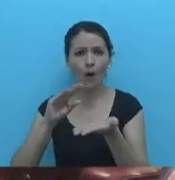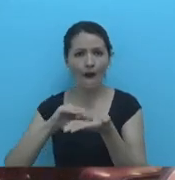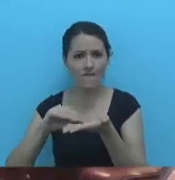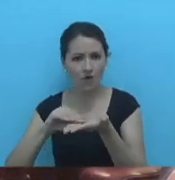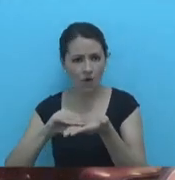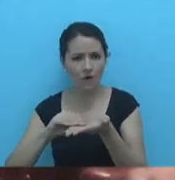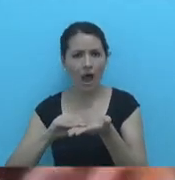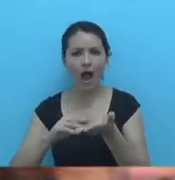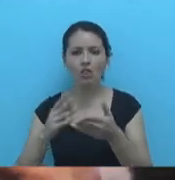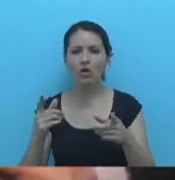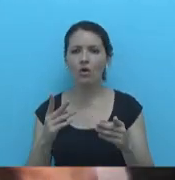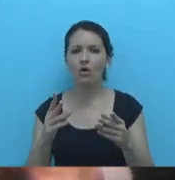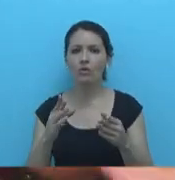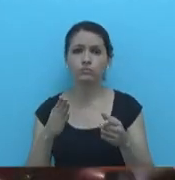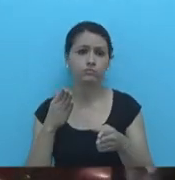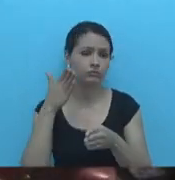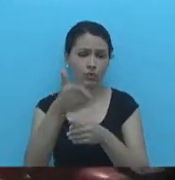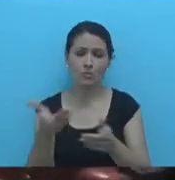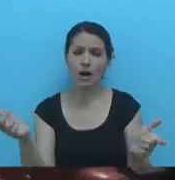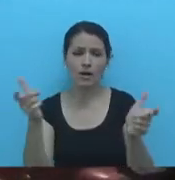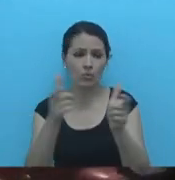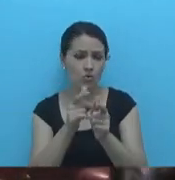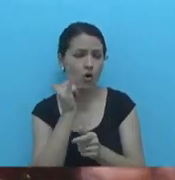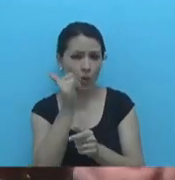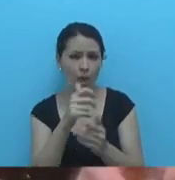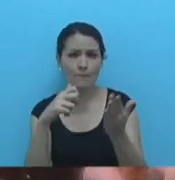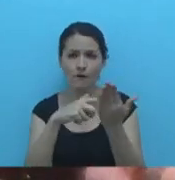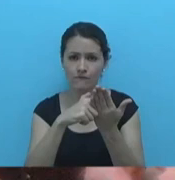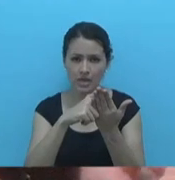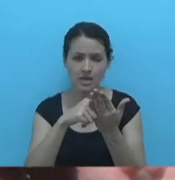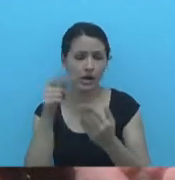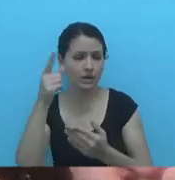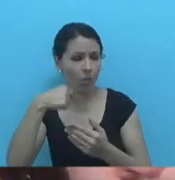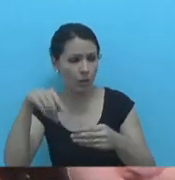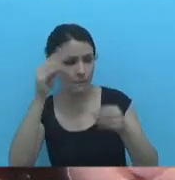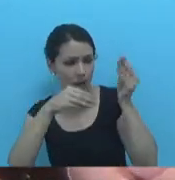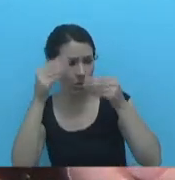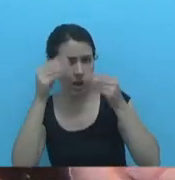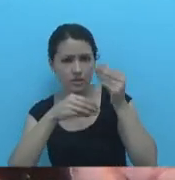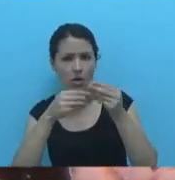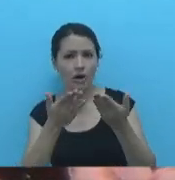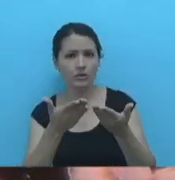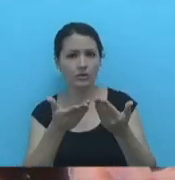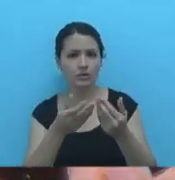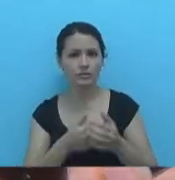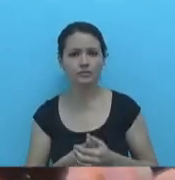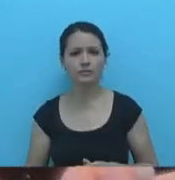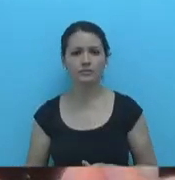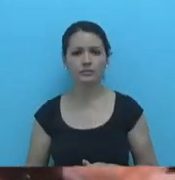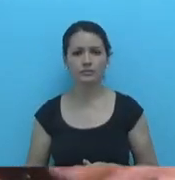transmitirles la preocupación al fiscal, ya que al fiscal regional nos comunicamos